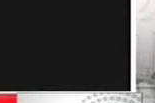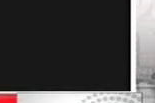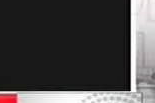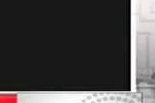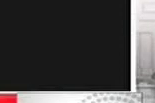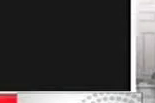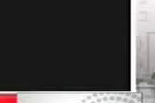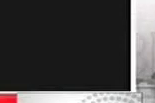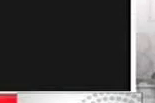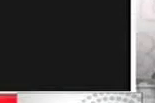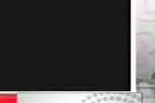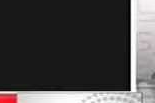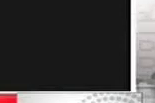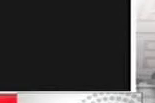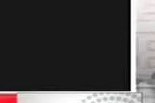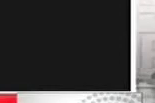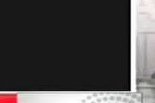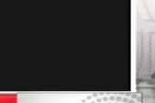momento